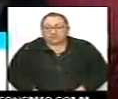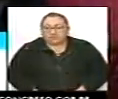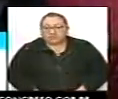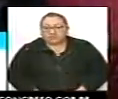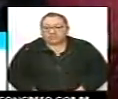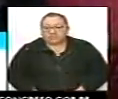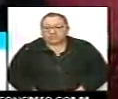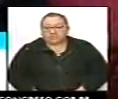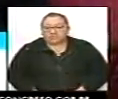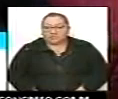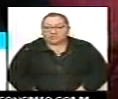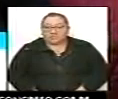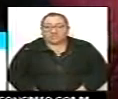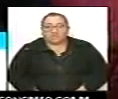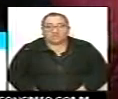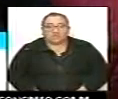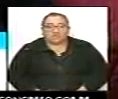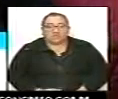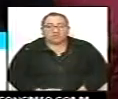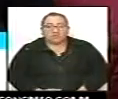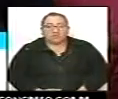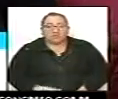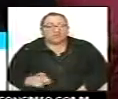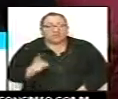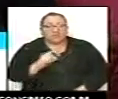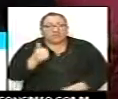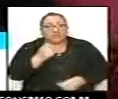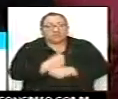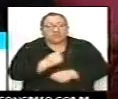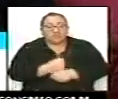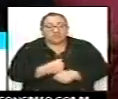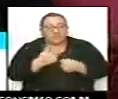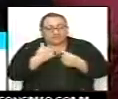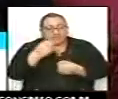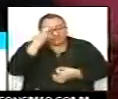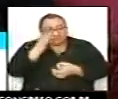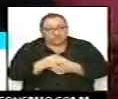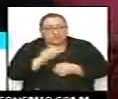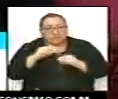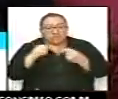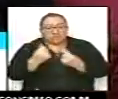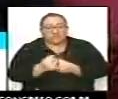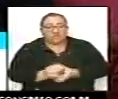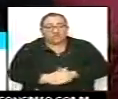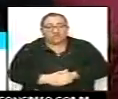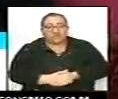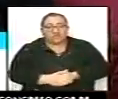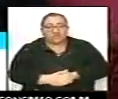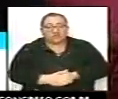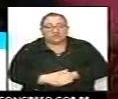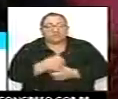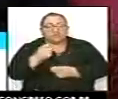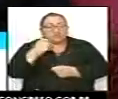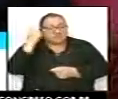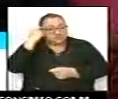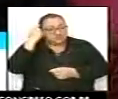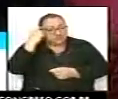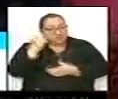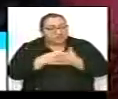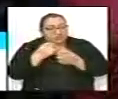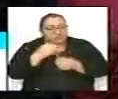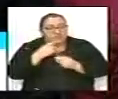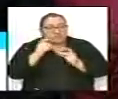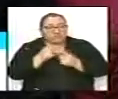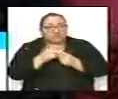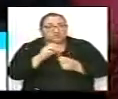presidenta, sino simplemente el buen trabajo y la buena fe de un grupo de intelectuales, que dicho sea de paso, como